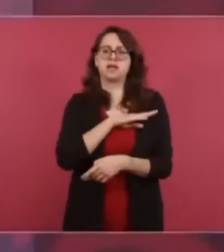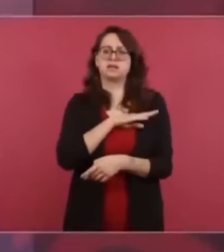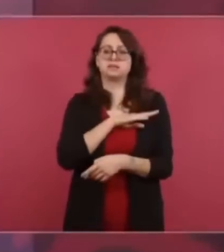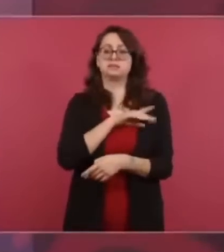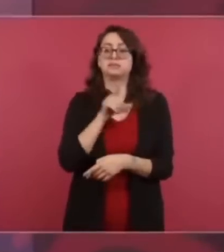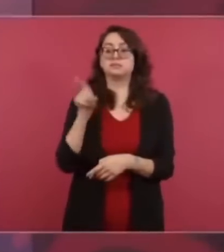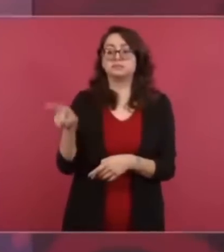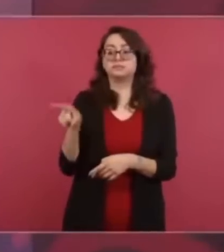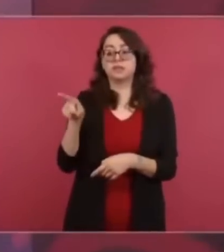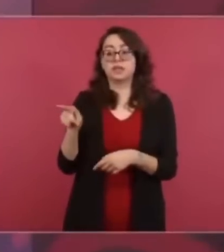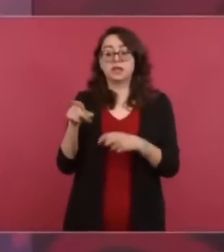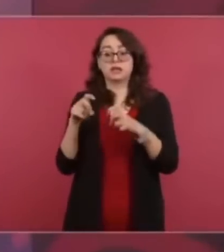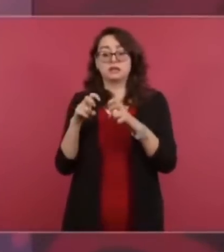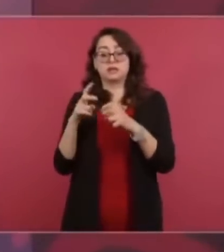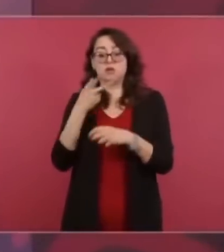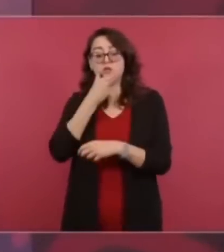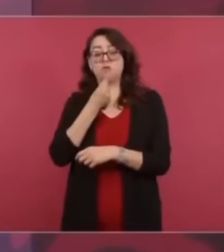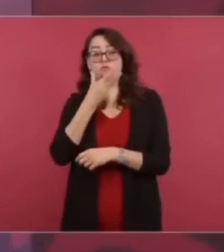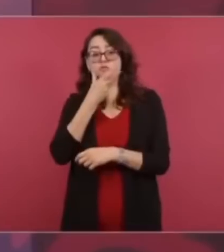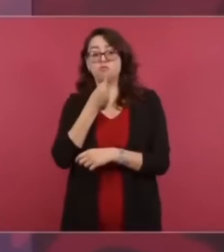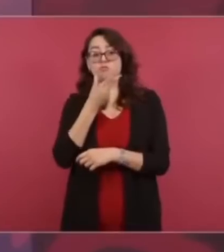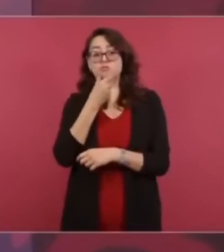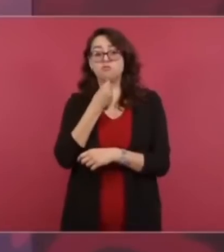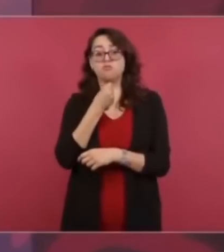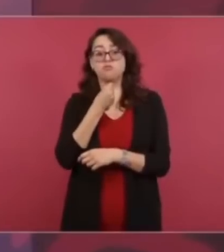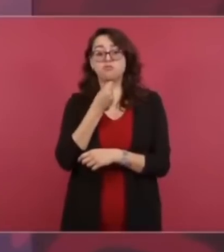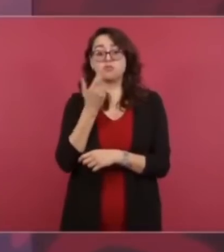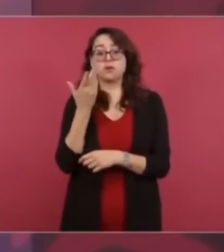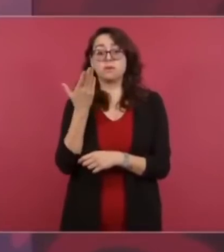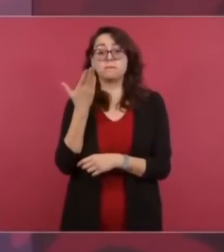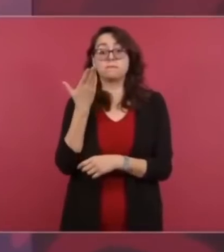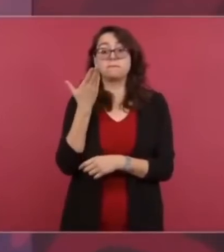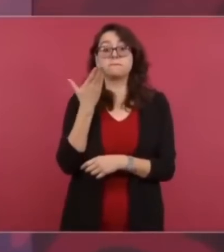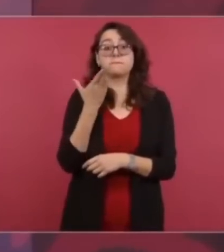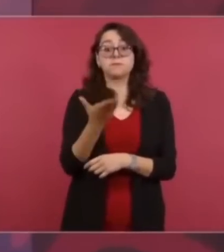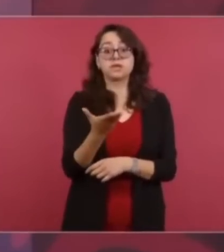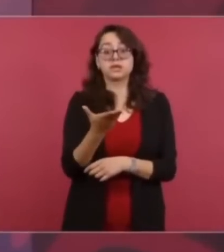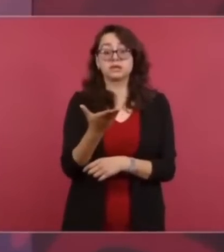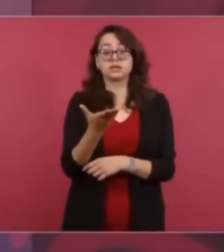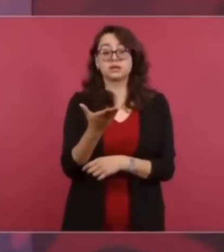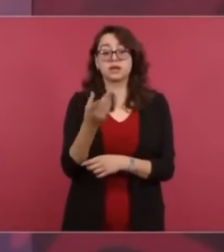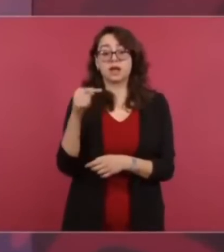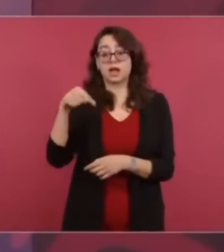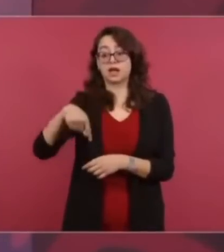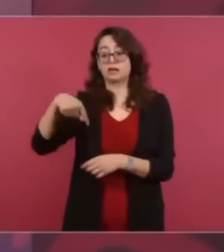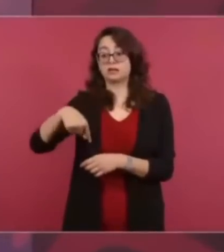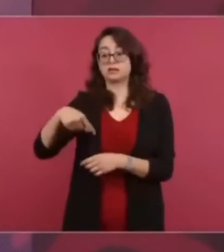proyecto del ministro era para que el asunto se resolviera en la Corte